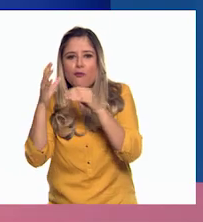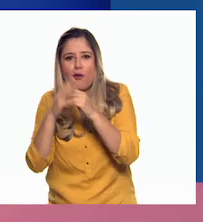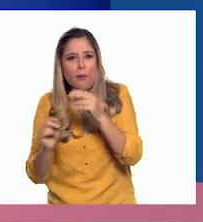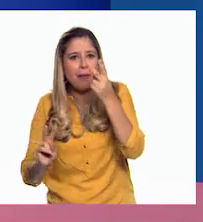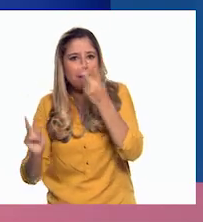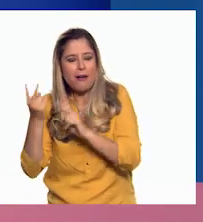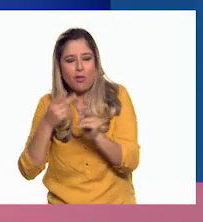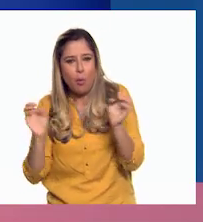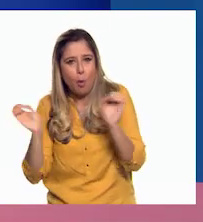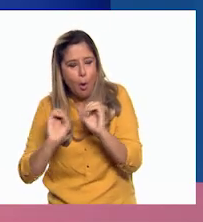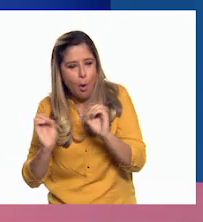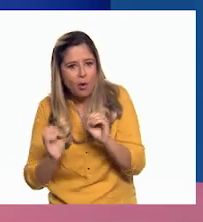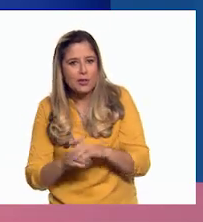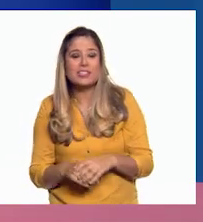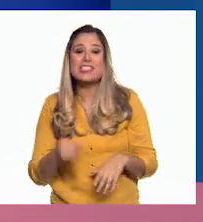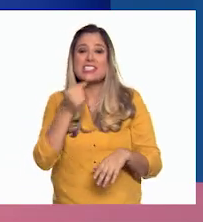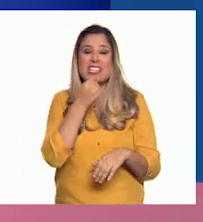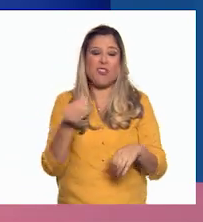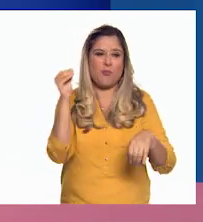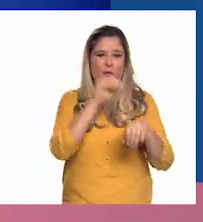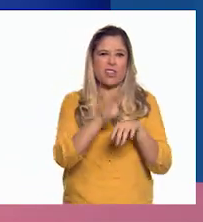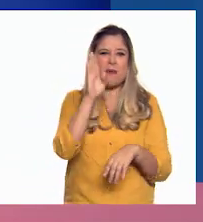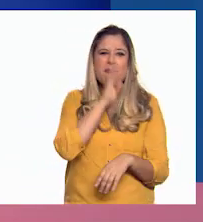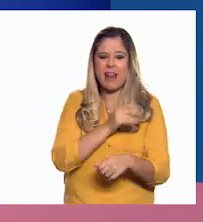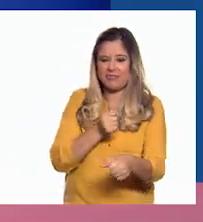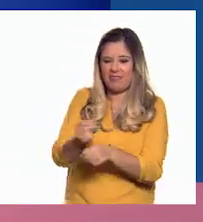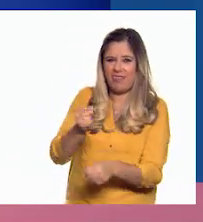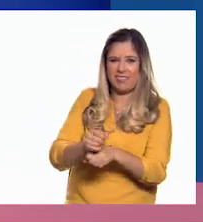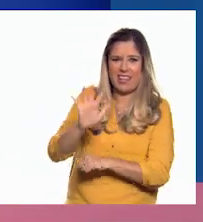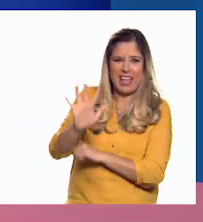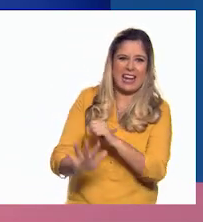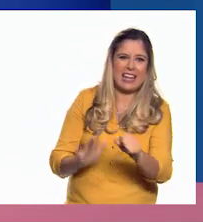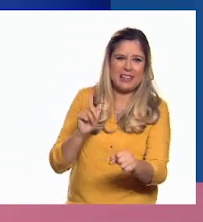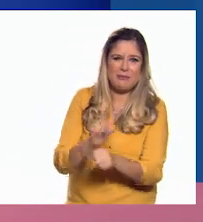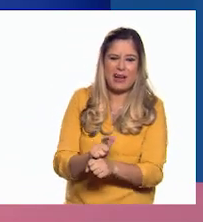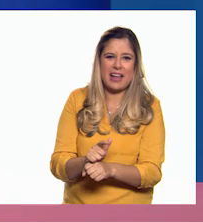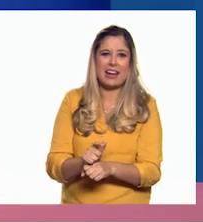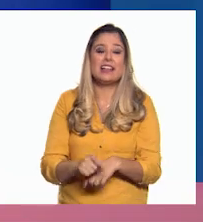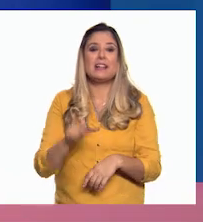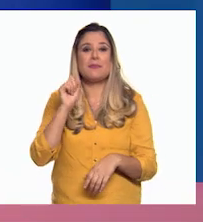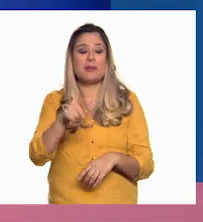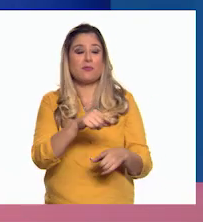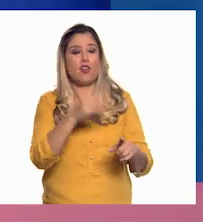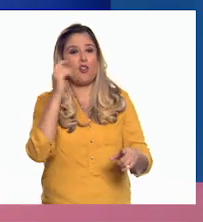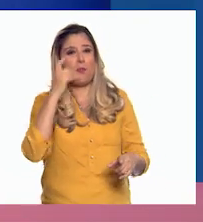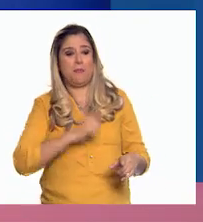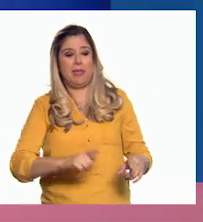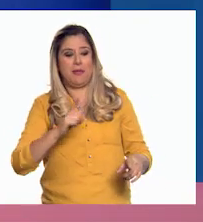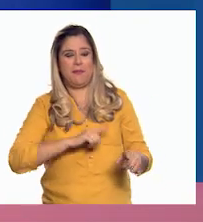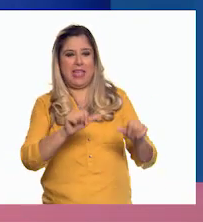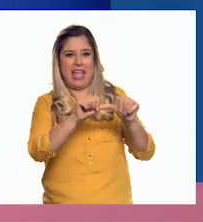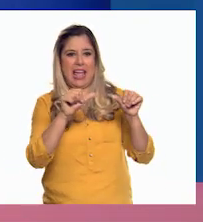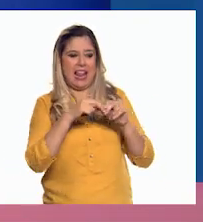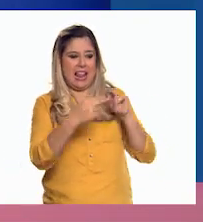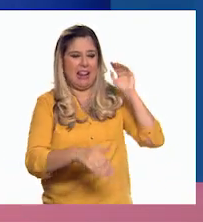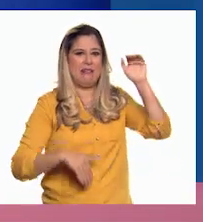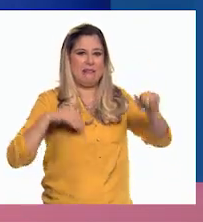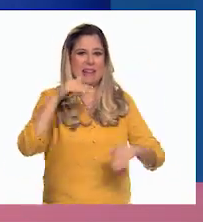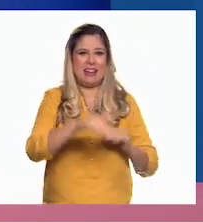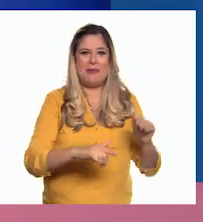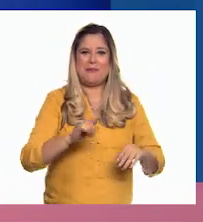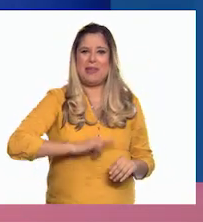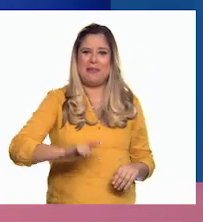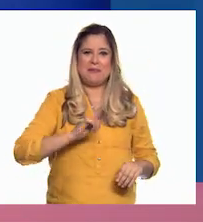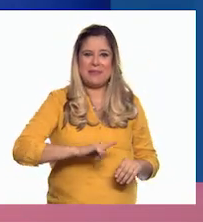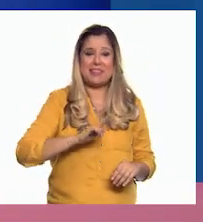verduras. Y a los niños que se portan mal con los animales. Y a los que se hacen pipí en las albercas. Ay, no. Y a